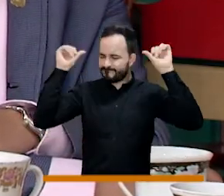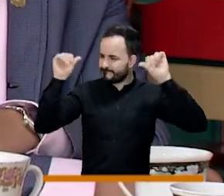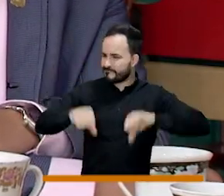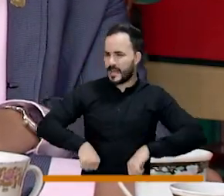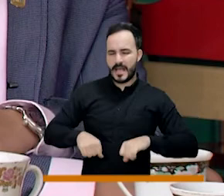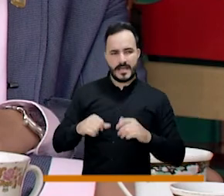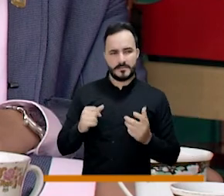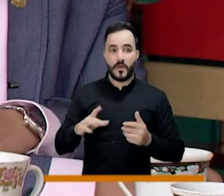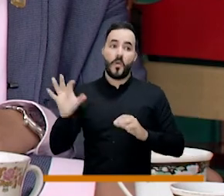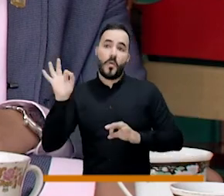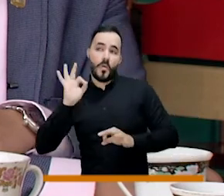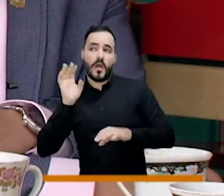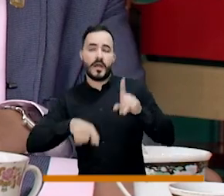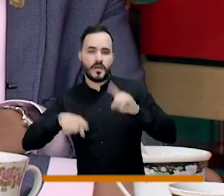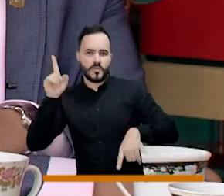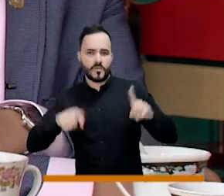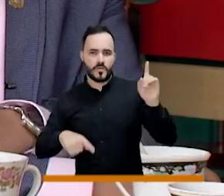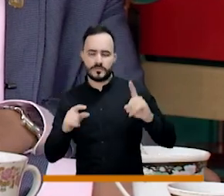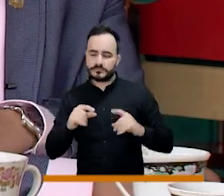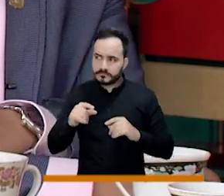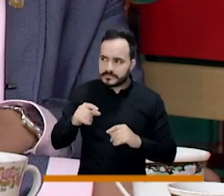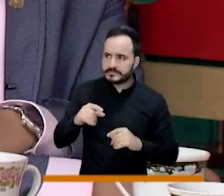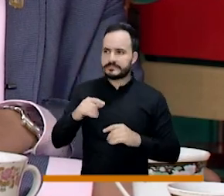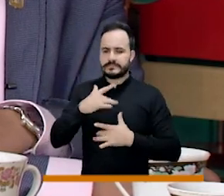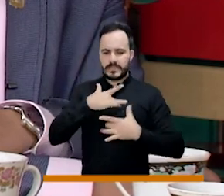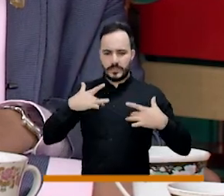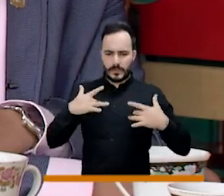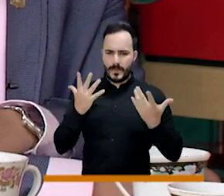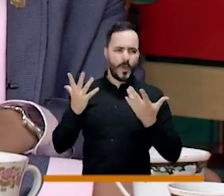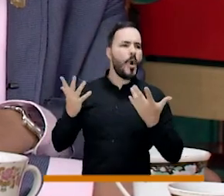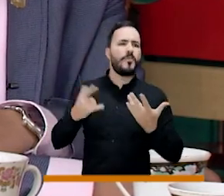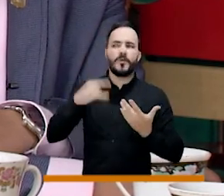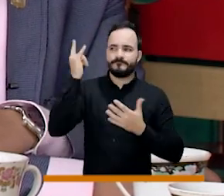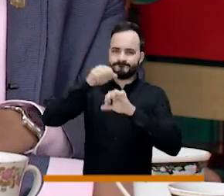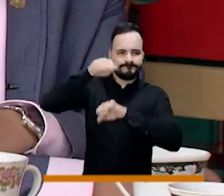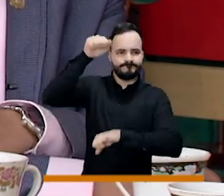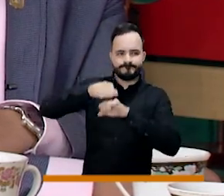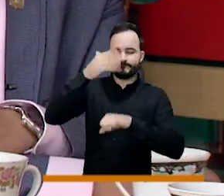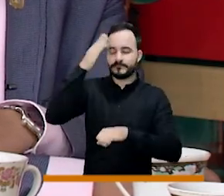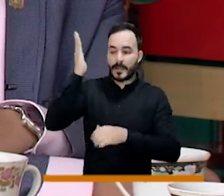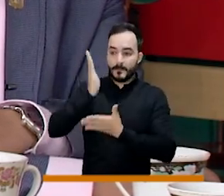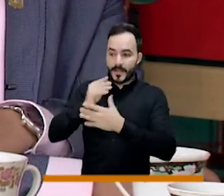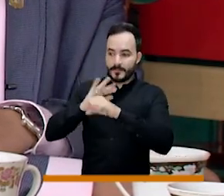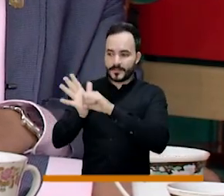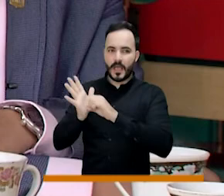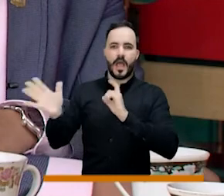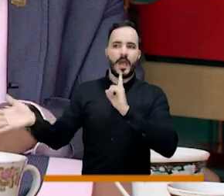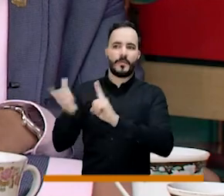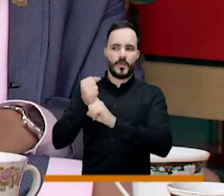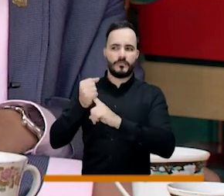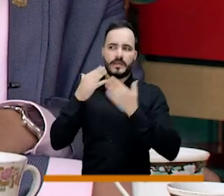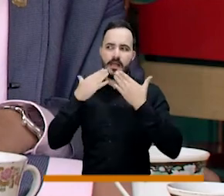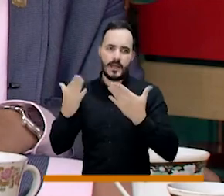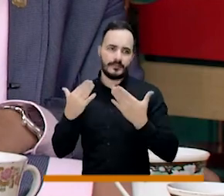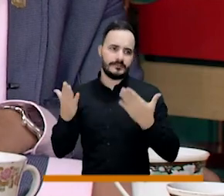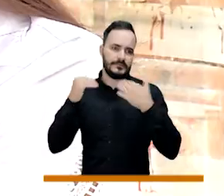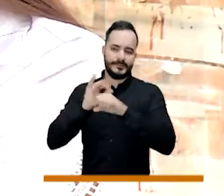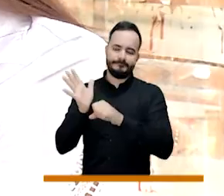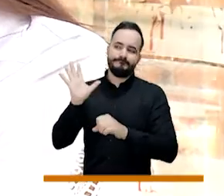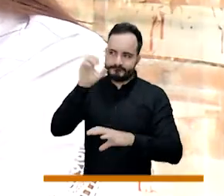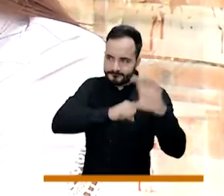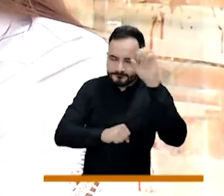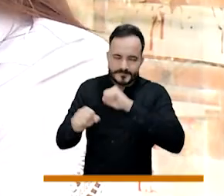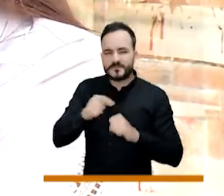sobre la salud mental de las personas, o lo que hizo fue ayudarnos a develar una serie de problemas que venían ocultos. ¿Cómo está viendo usted